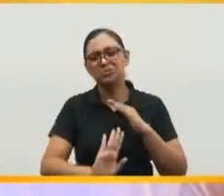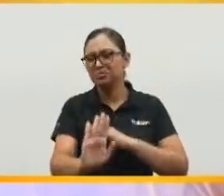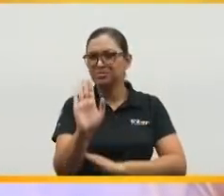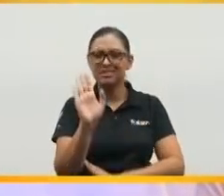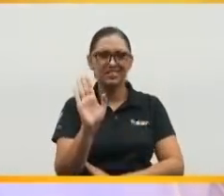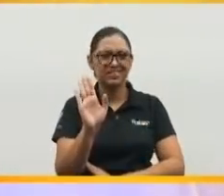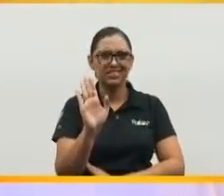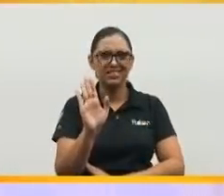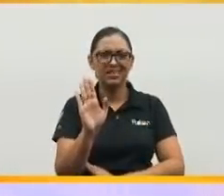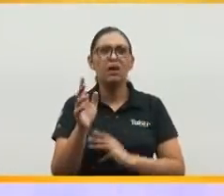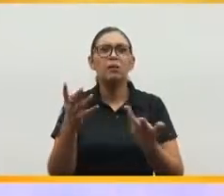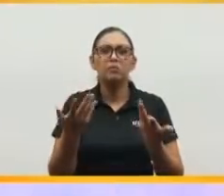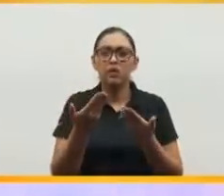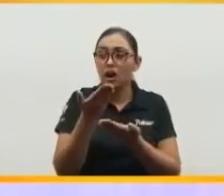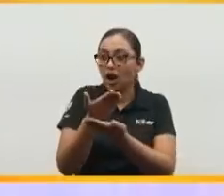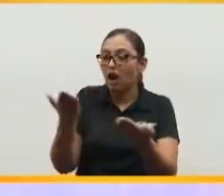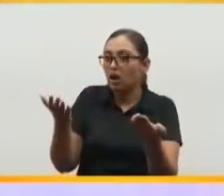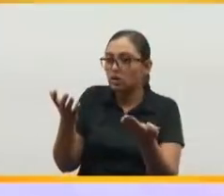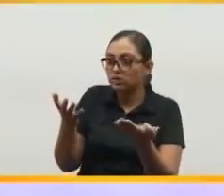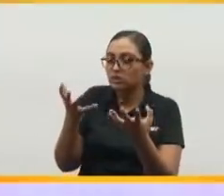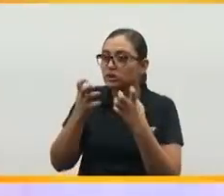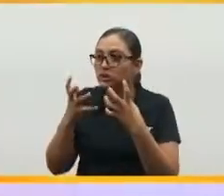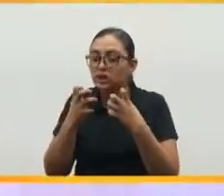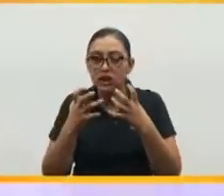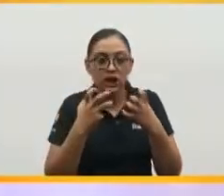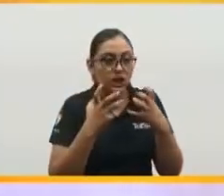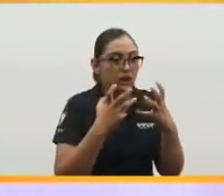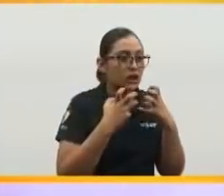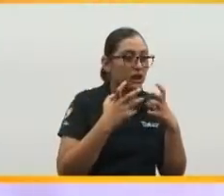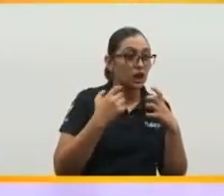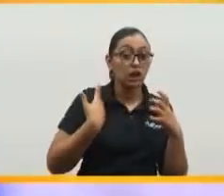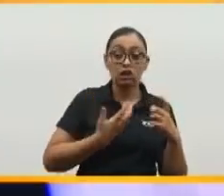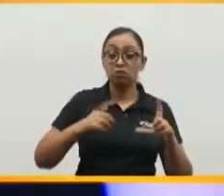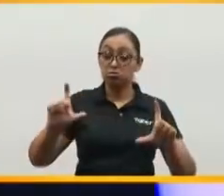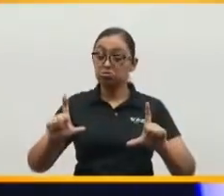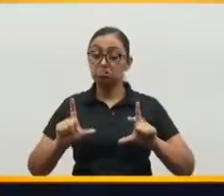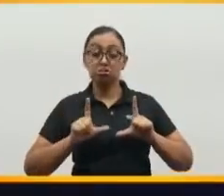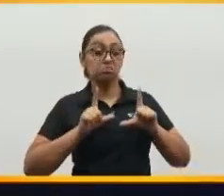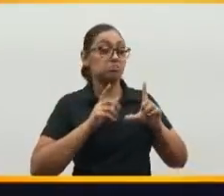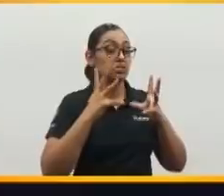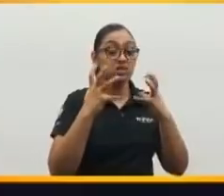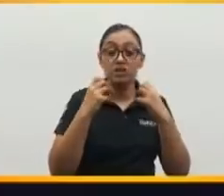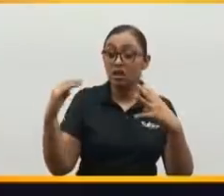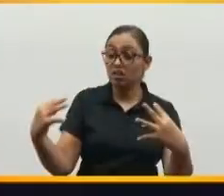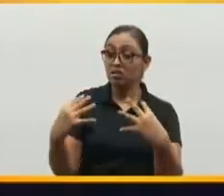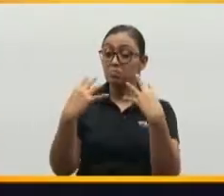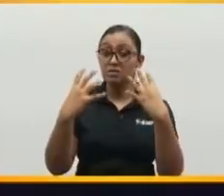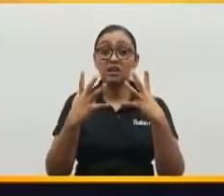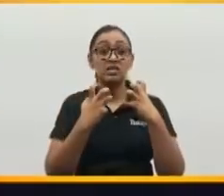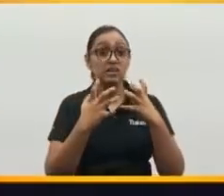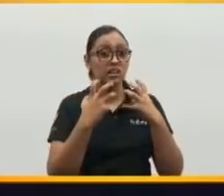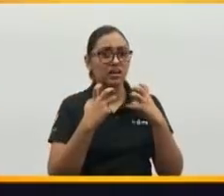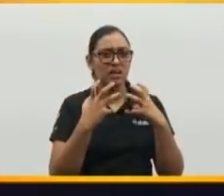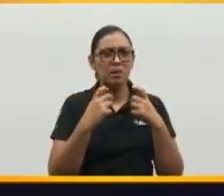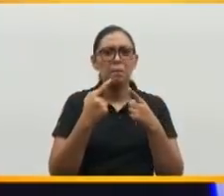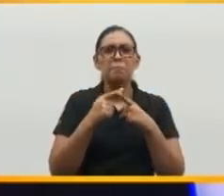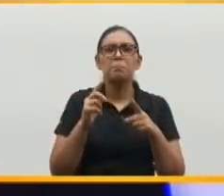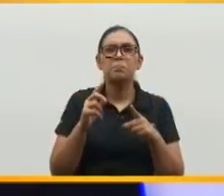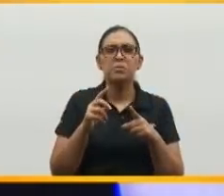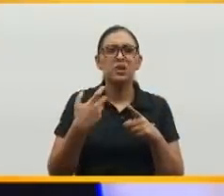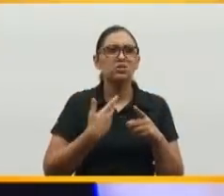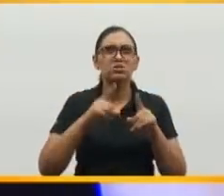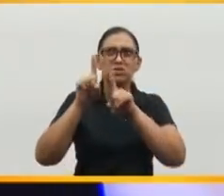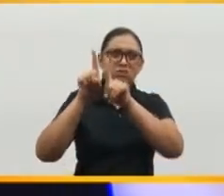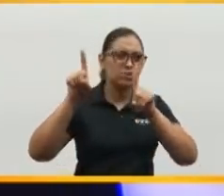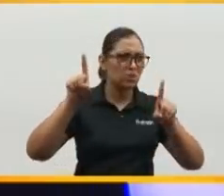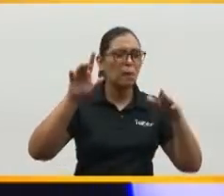el deseo desmedido por las cosas y por el reconocimiento, esas cosas Él las puede calmar. ¿Qué estoy haciendo yo caminando lejos de Dios?